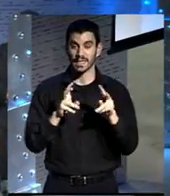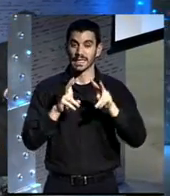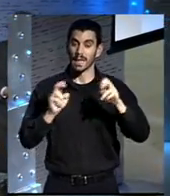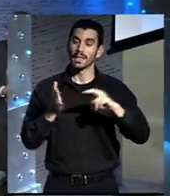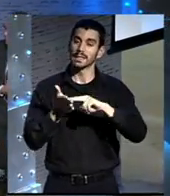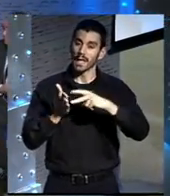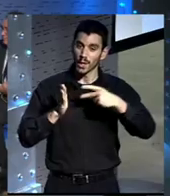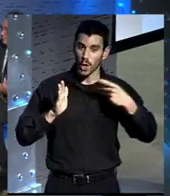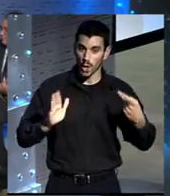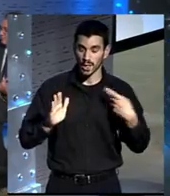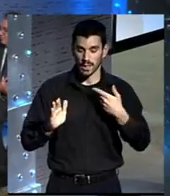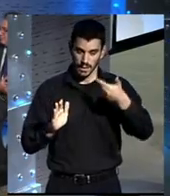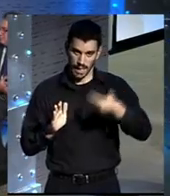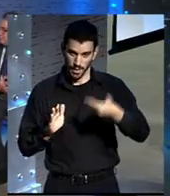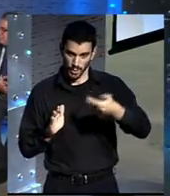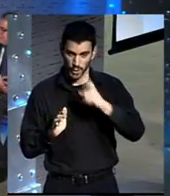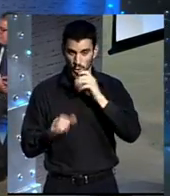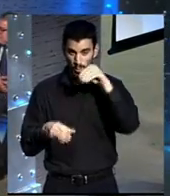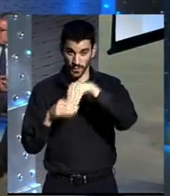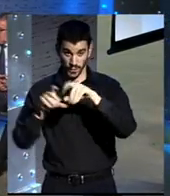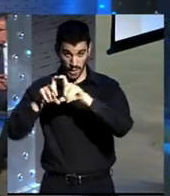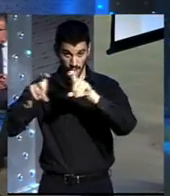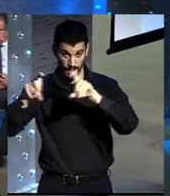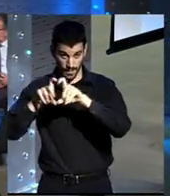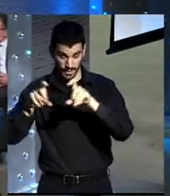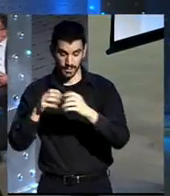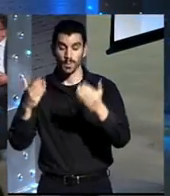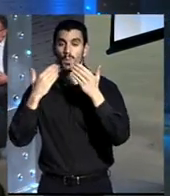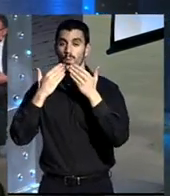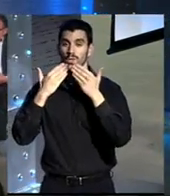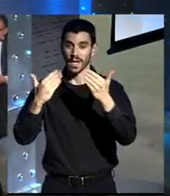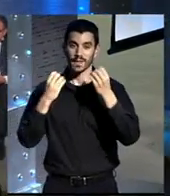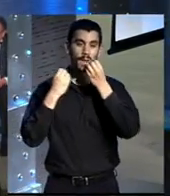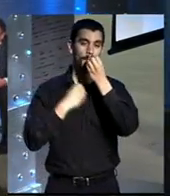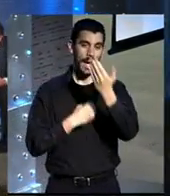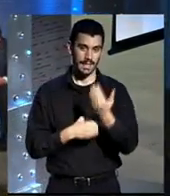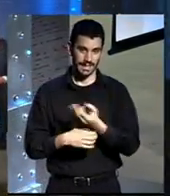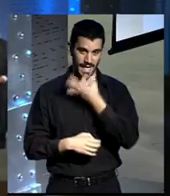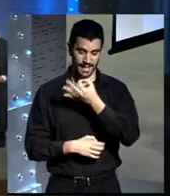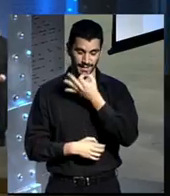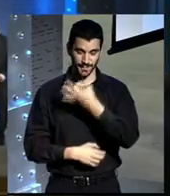tecnologías, de qué importancia tienen las empresas en los diferentes sectores. Muchas gracias, buenas tardes.